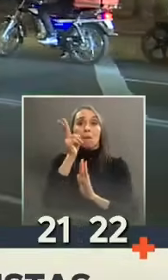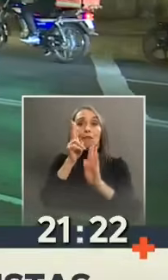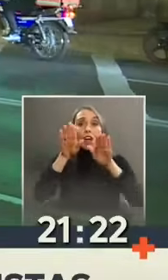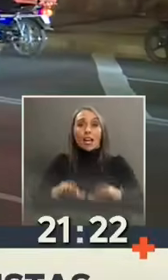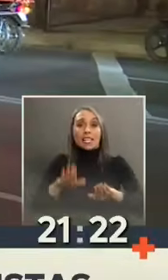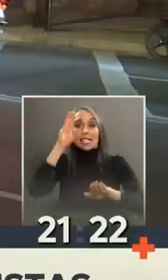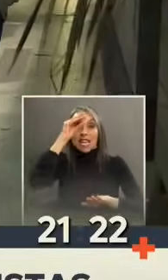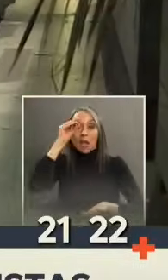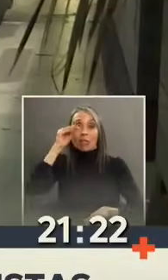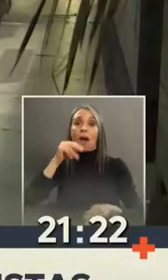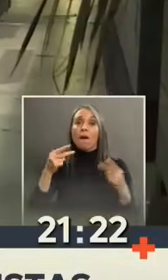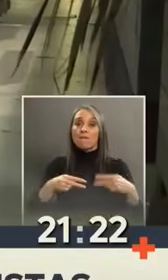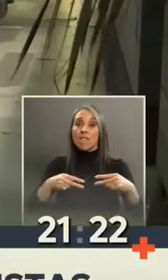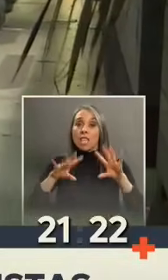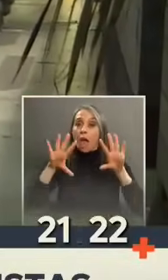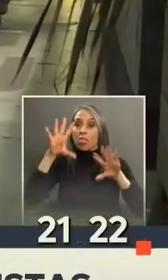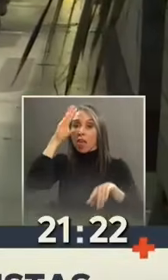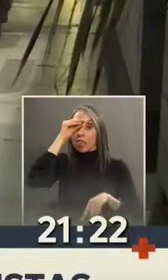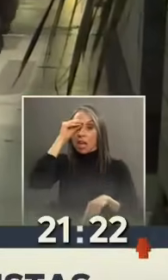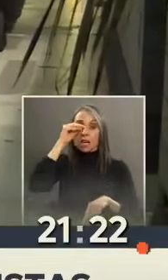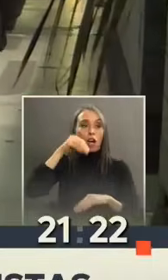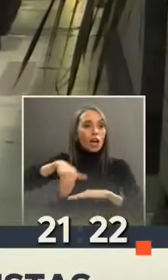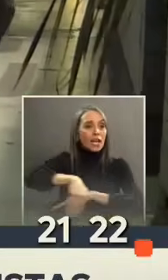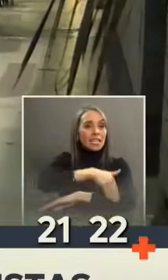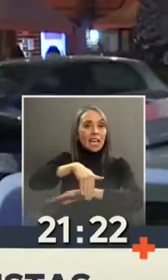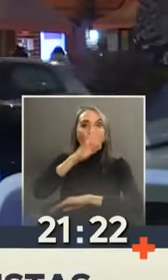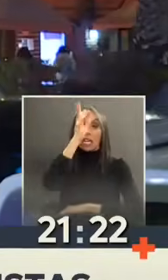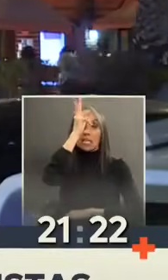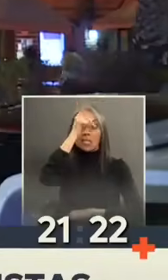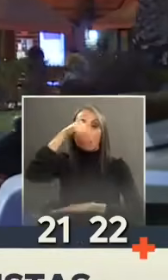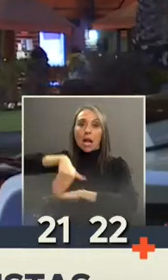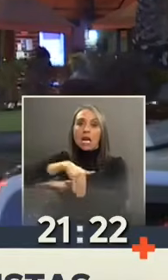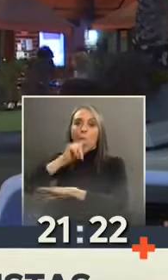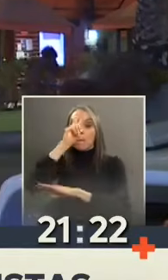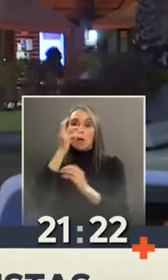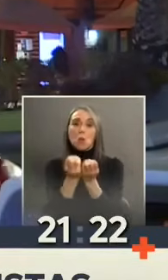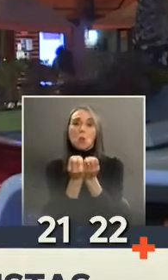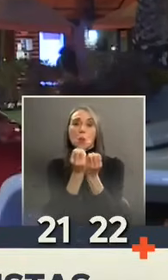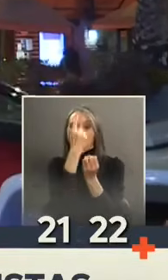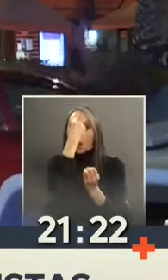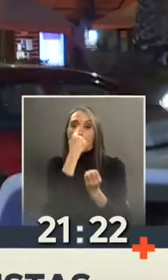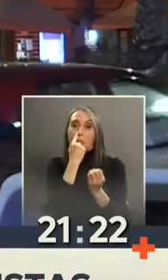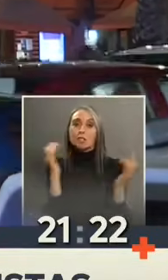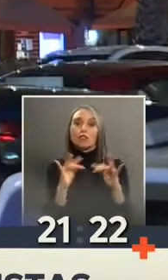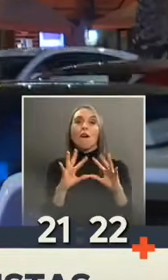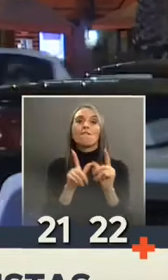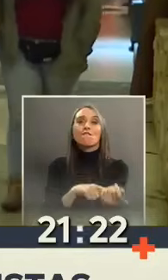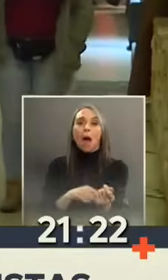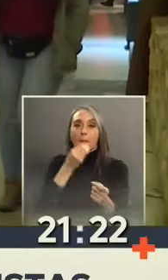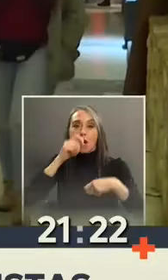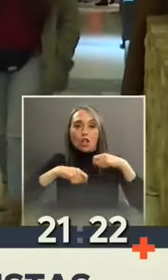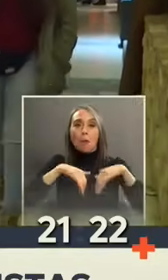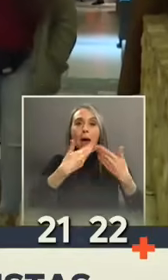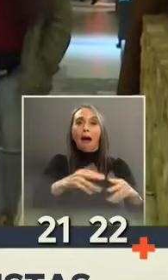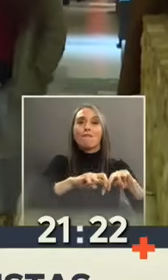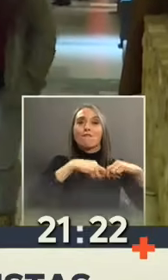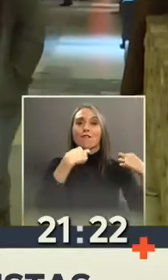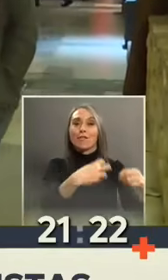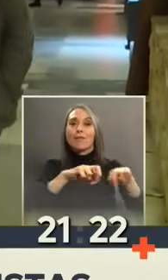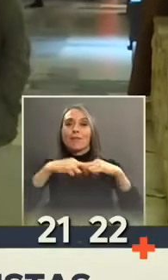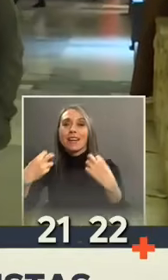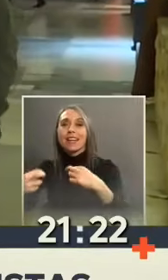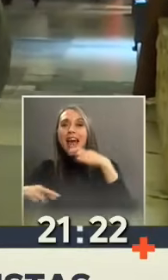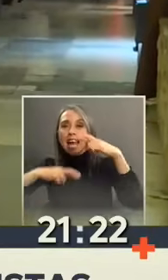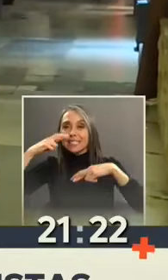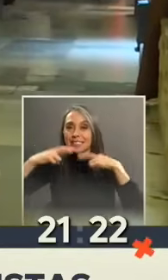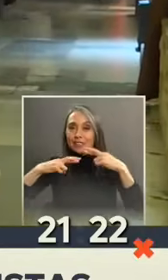noche. La tradicional Avenida Perú y calle San Martín seguían colmadas de turistas, paseando en familia y comiendo las terrazas de los restaurantes. El